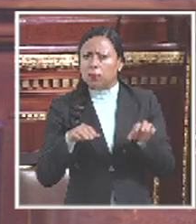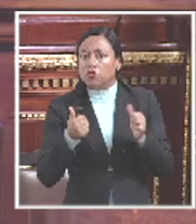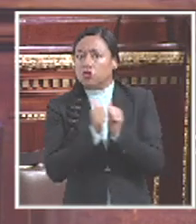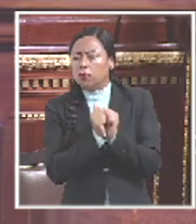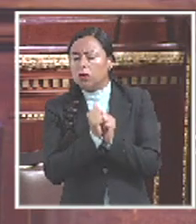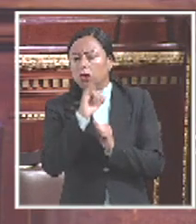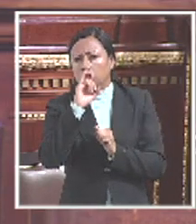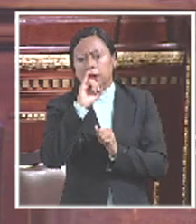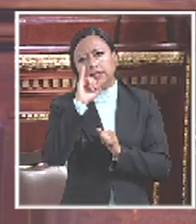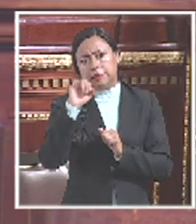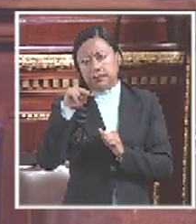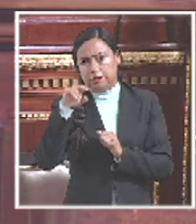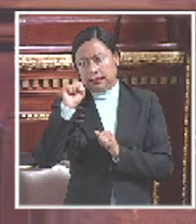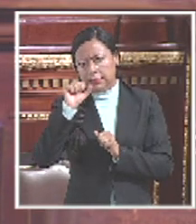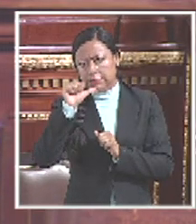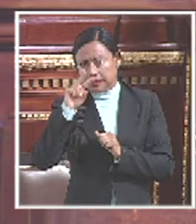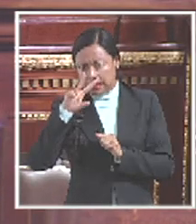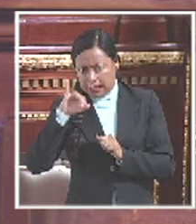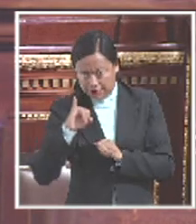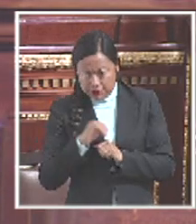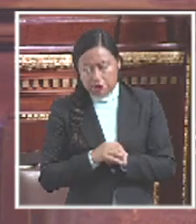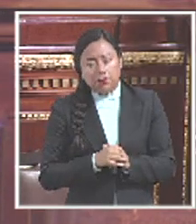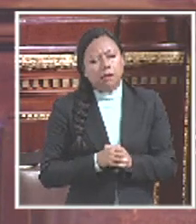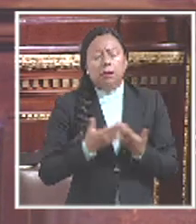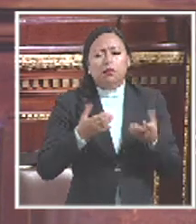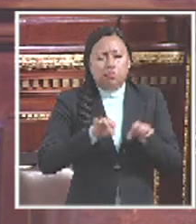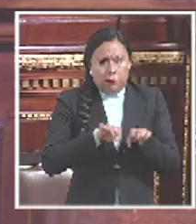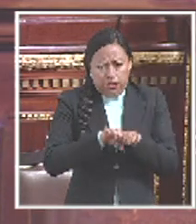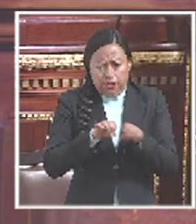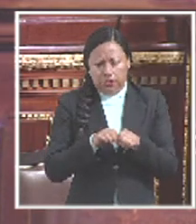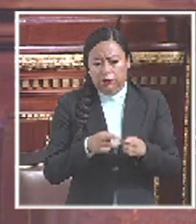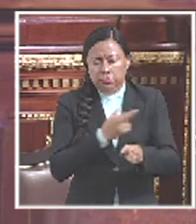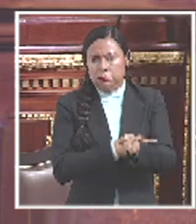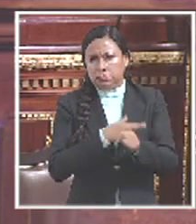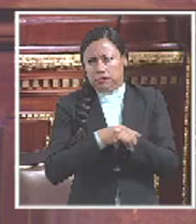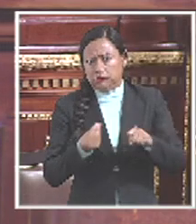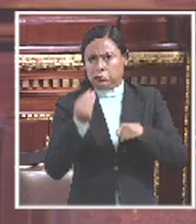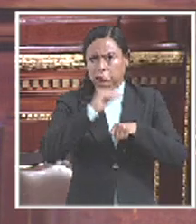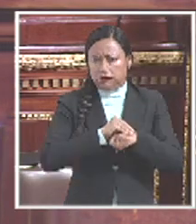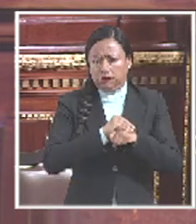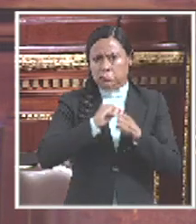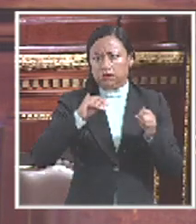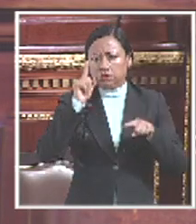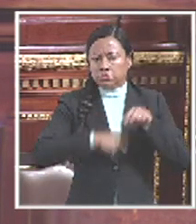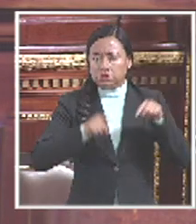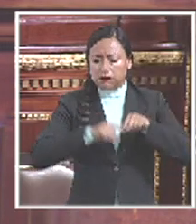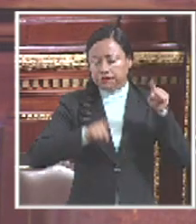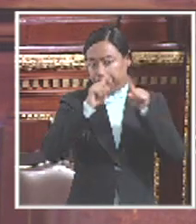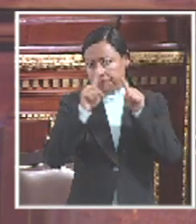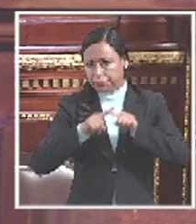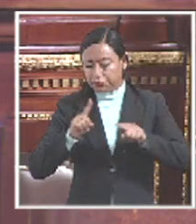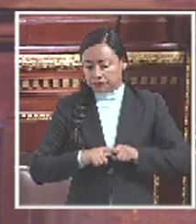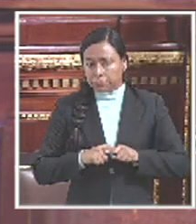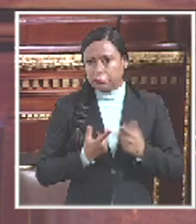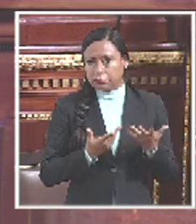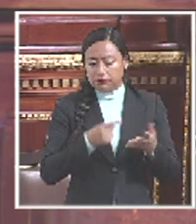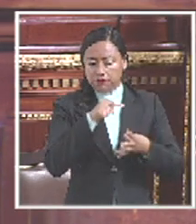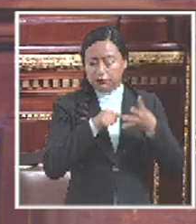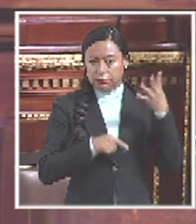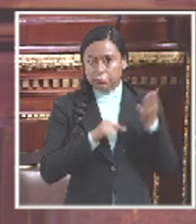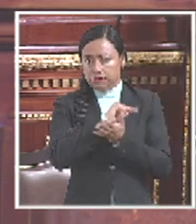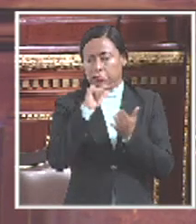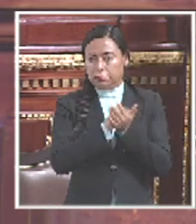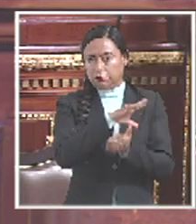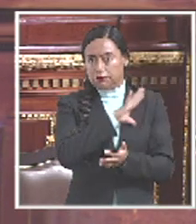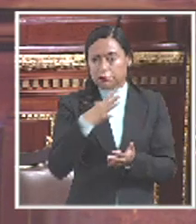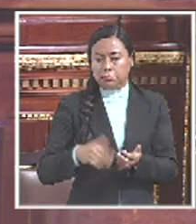el Bienestar en los términos del decreto por el que se reforman, adicionan y derogan diversas disposiciones de la Ley General de Salud y de